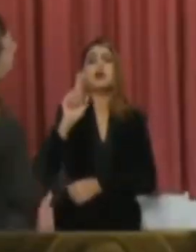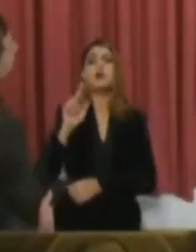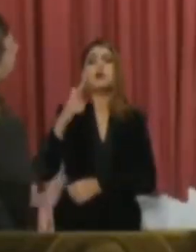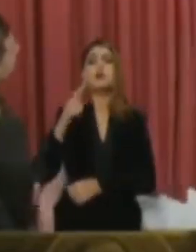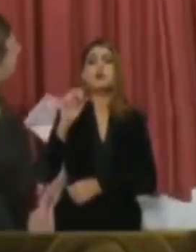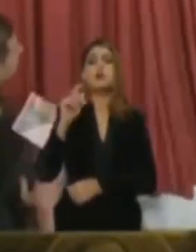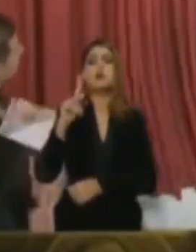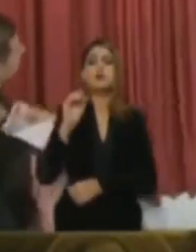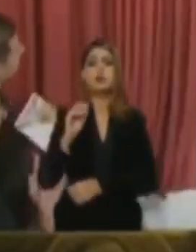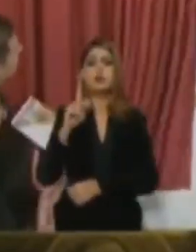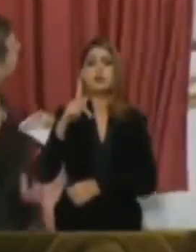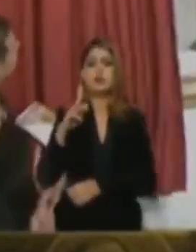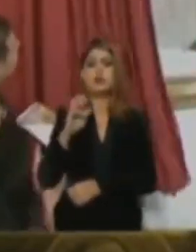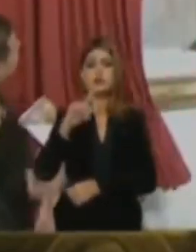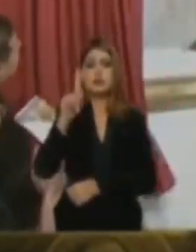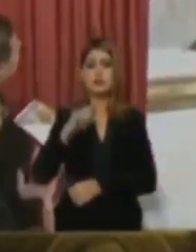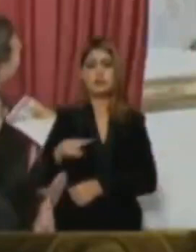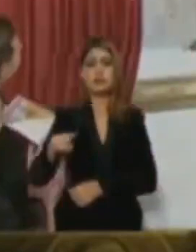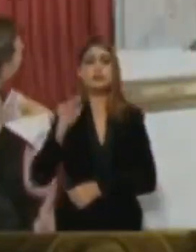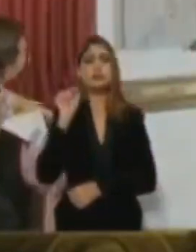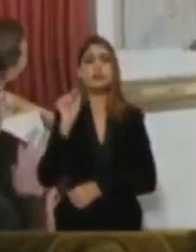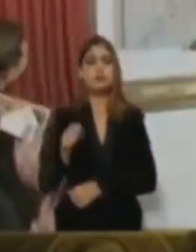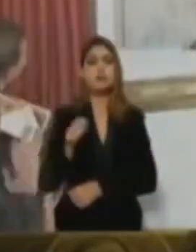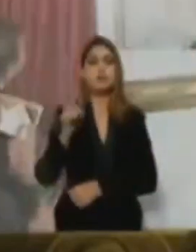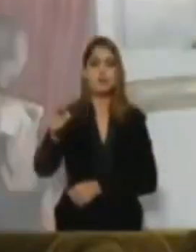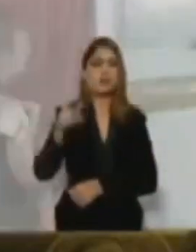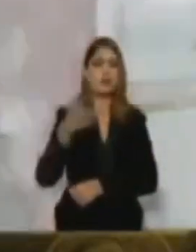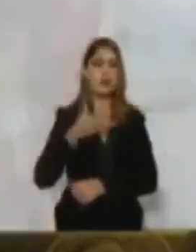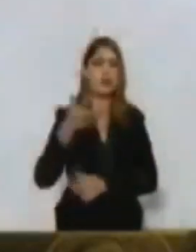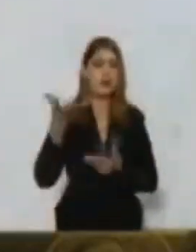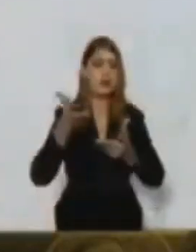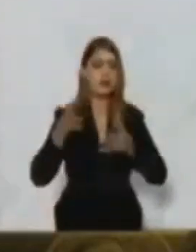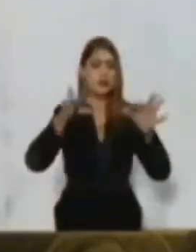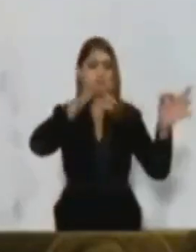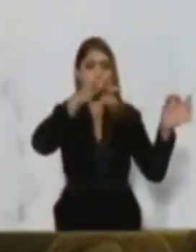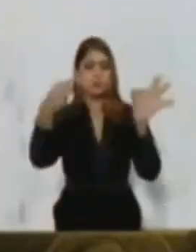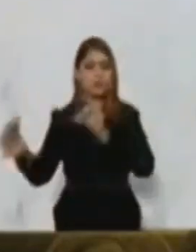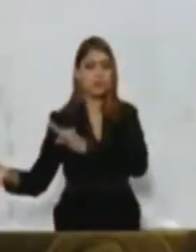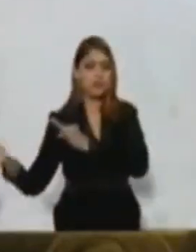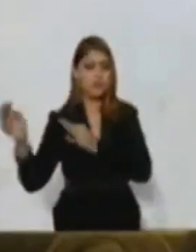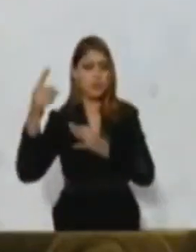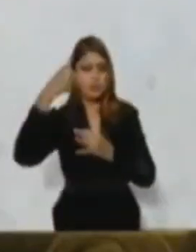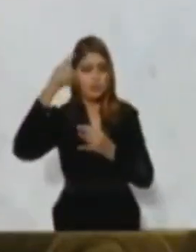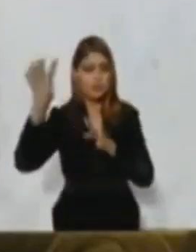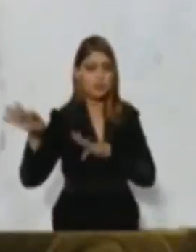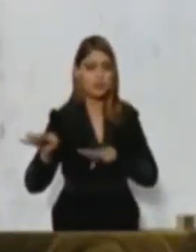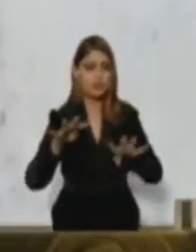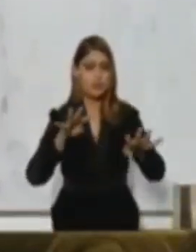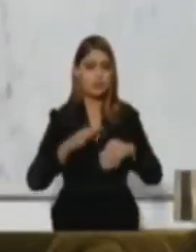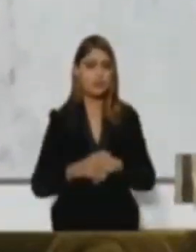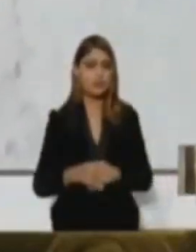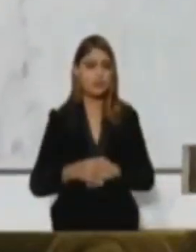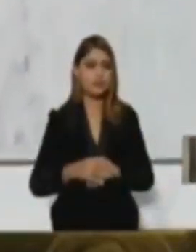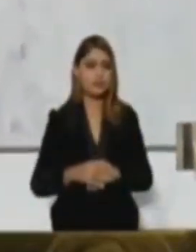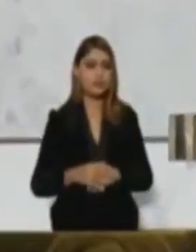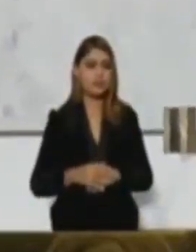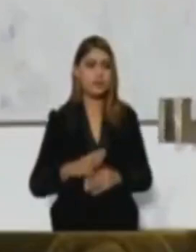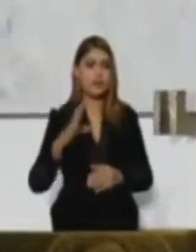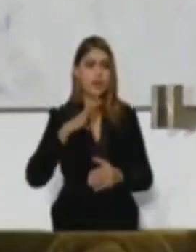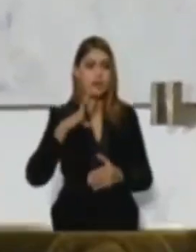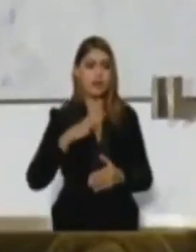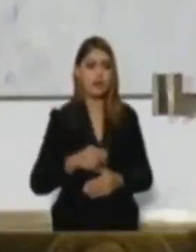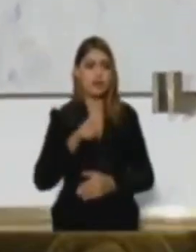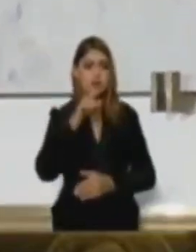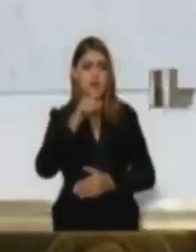Adán Augusto López Hernández, quienes devela precisamente este muro, y aquí aparece en letras doradas el nombre